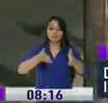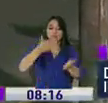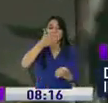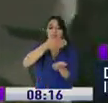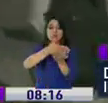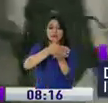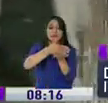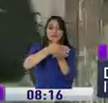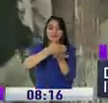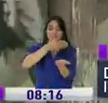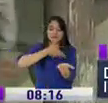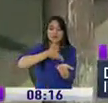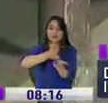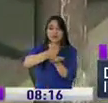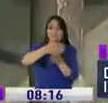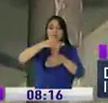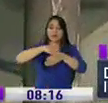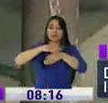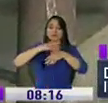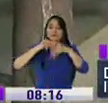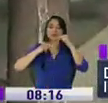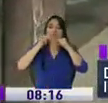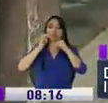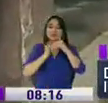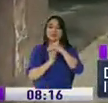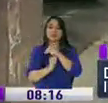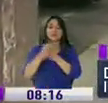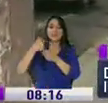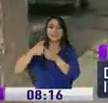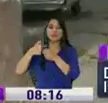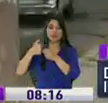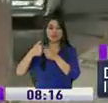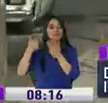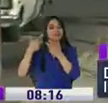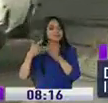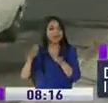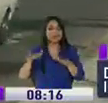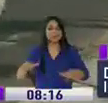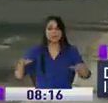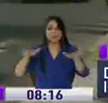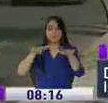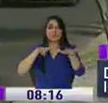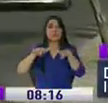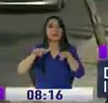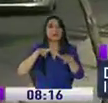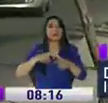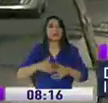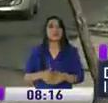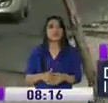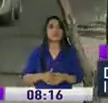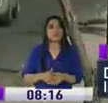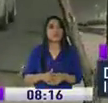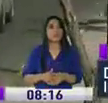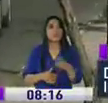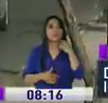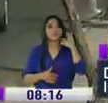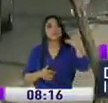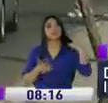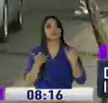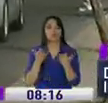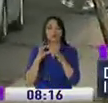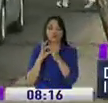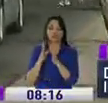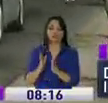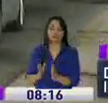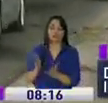en esta avenida, debido a los trabajos del metro de Quito que se están realizando aquí en este sector. Nosotros nos encontramos con Andrea González,